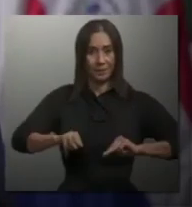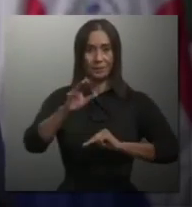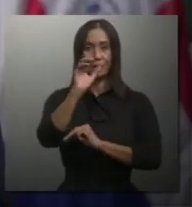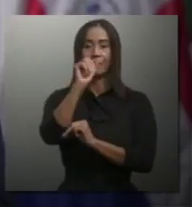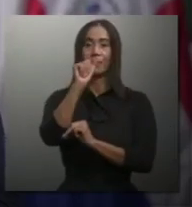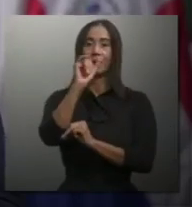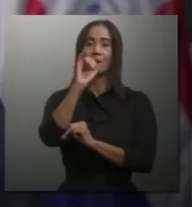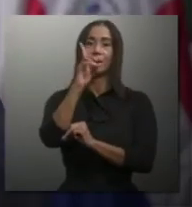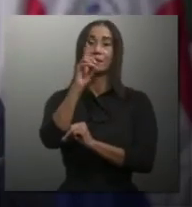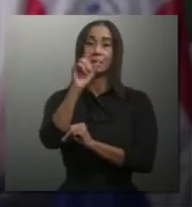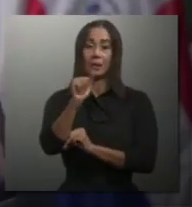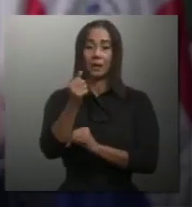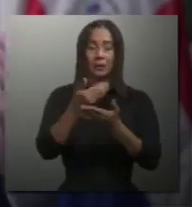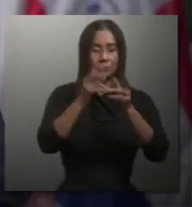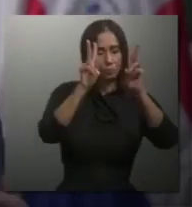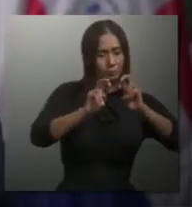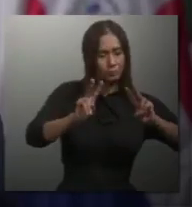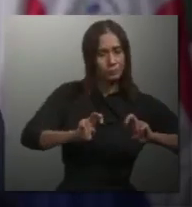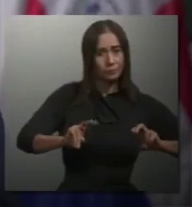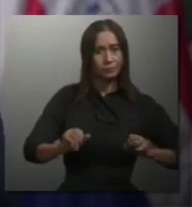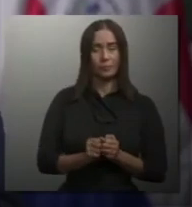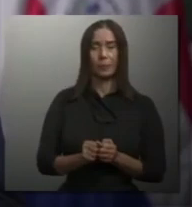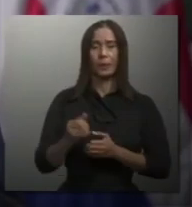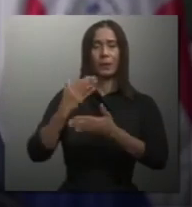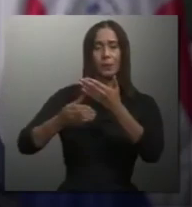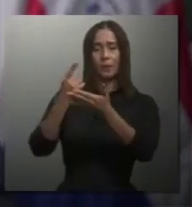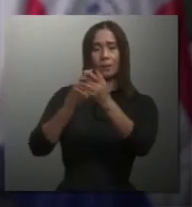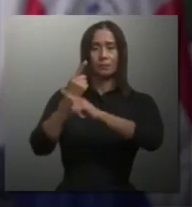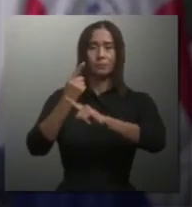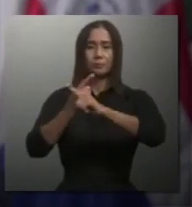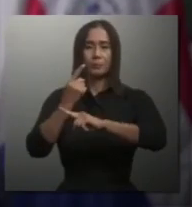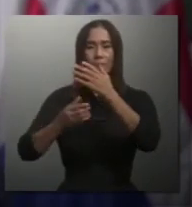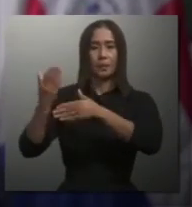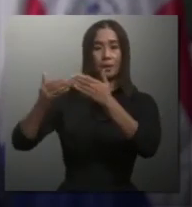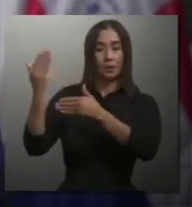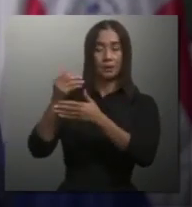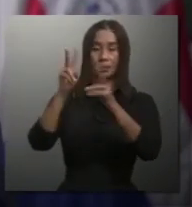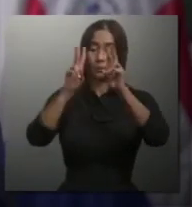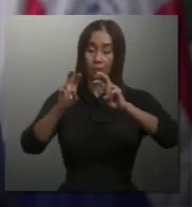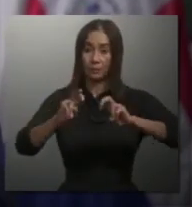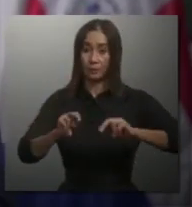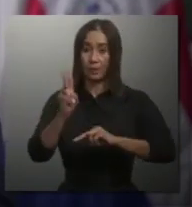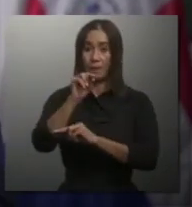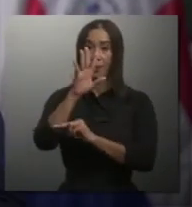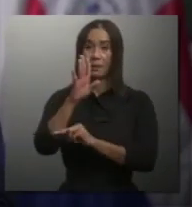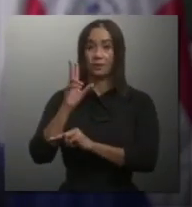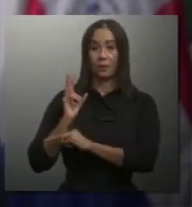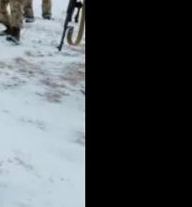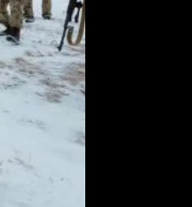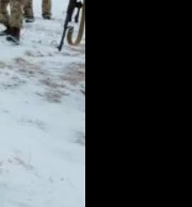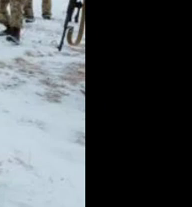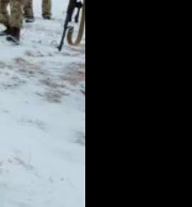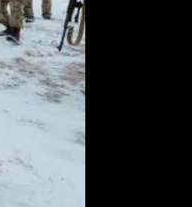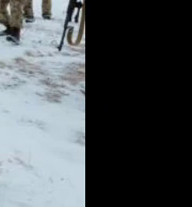de ruptura una hora después de la agresión militar contra el territorio ucraniano ordenada por el jefe de Vladimir